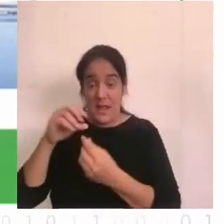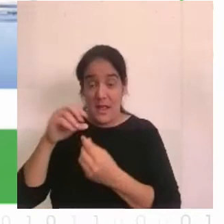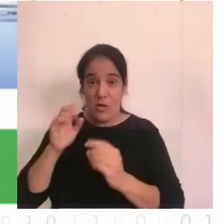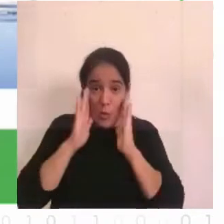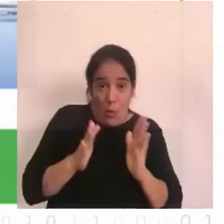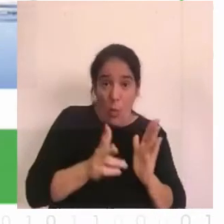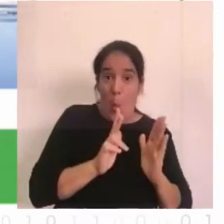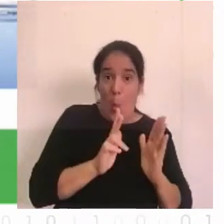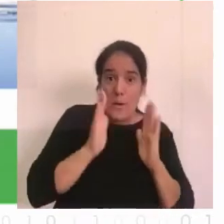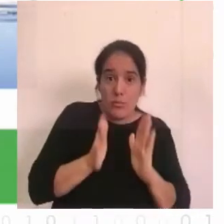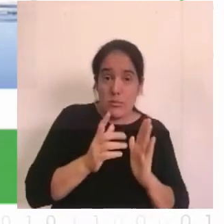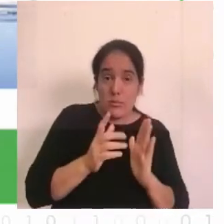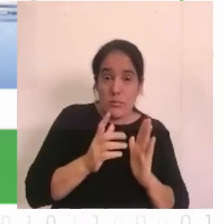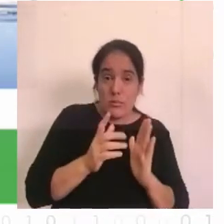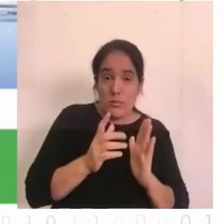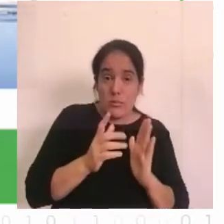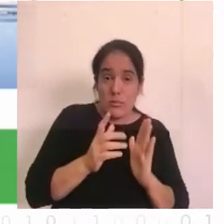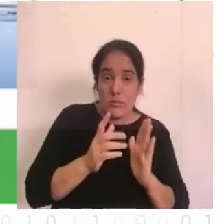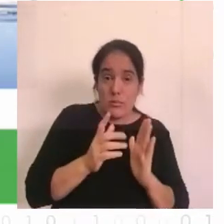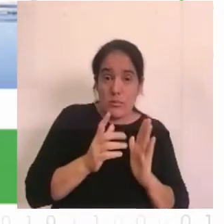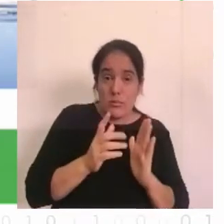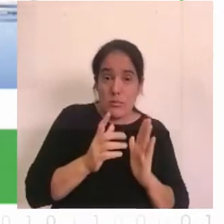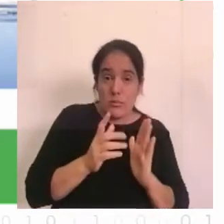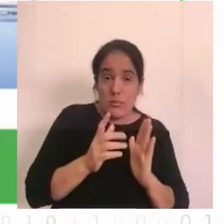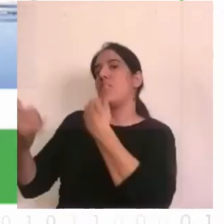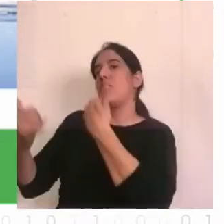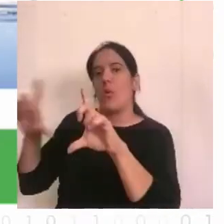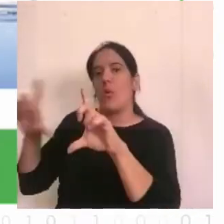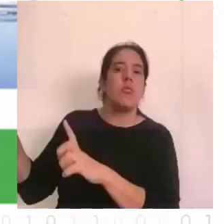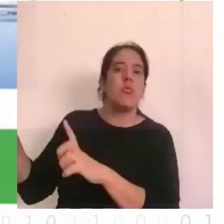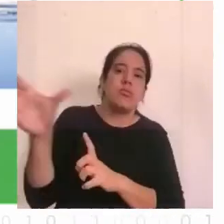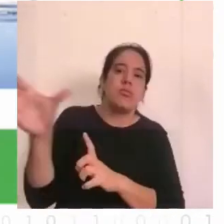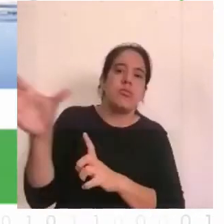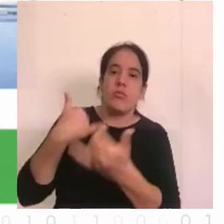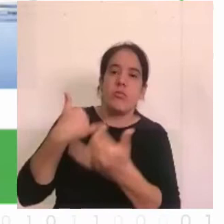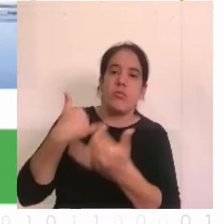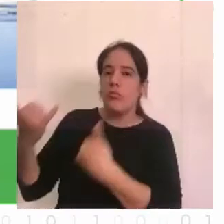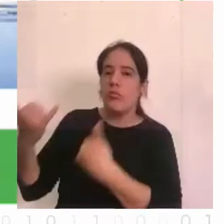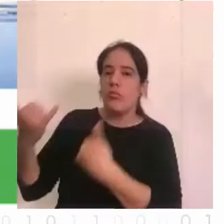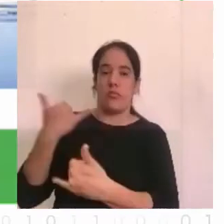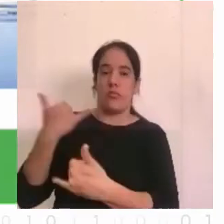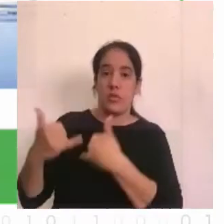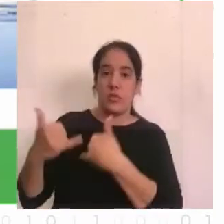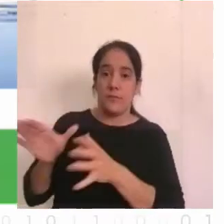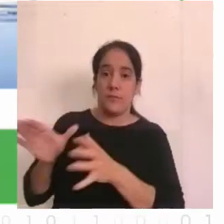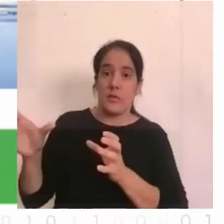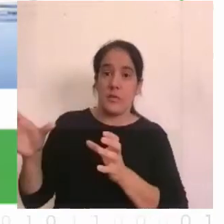variables responsables de ese fenotipo, sino que de alguna manera estoy tomando información de todo el genoma para poder